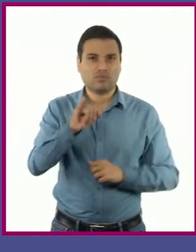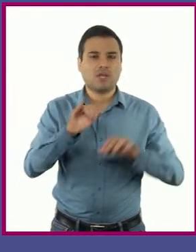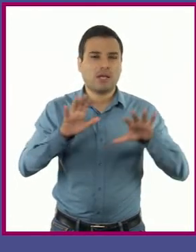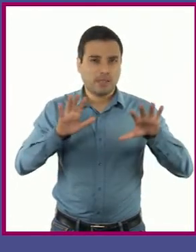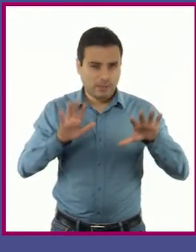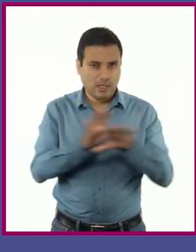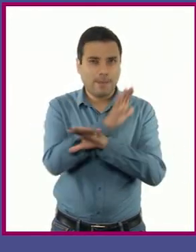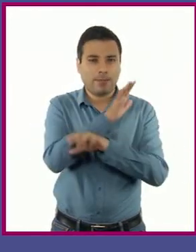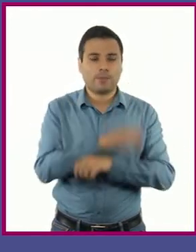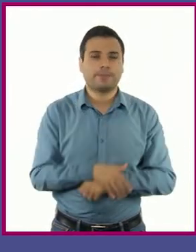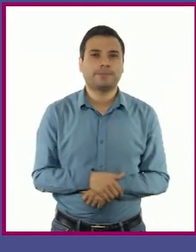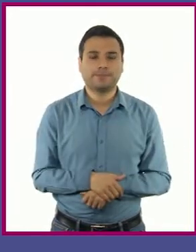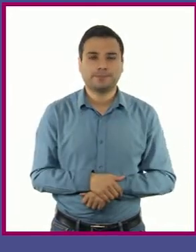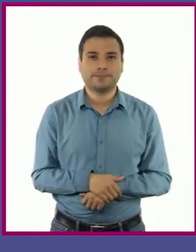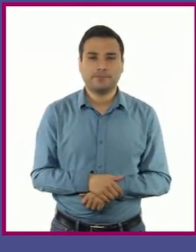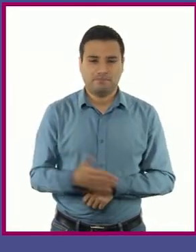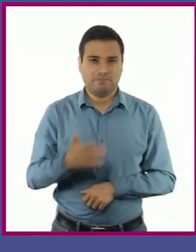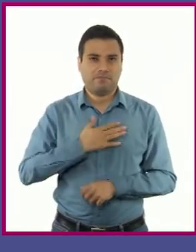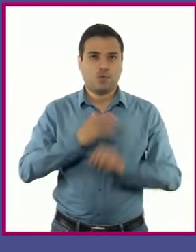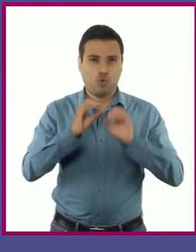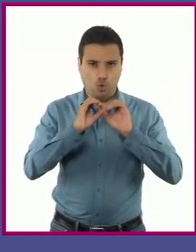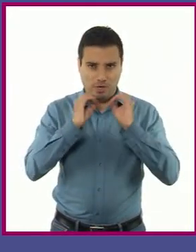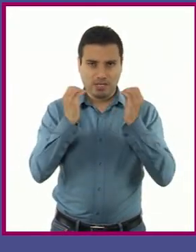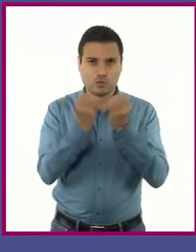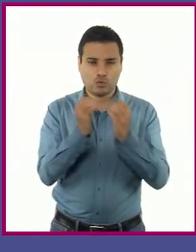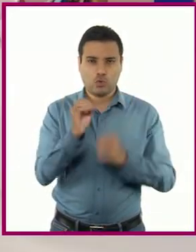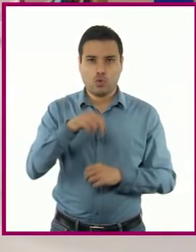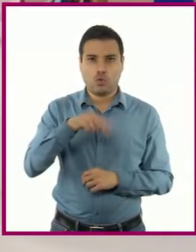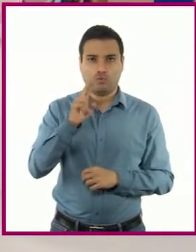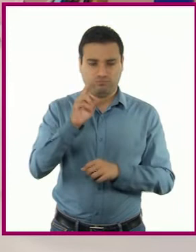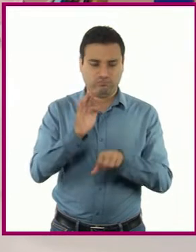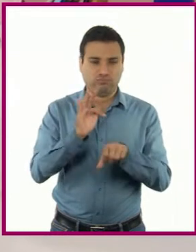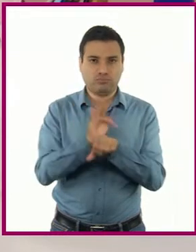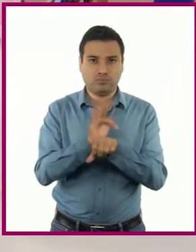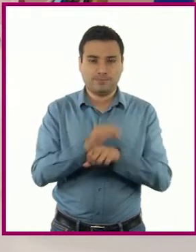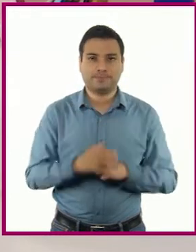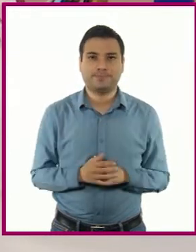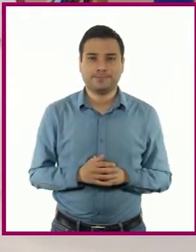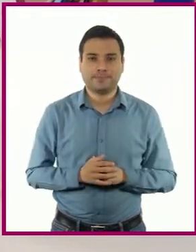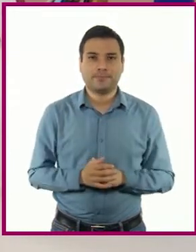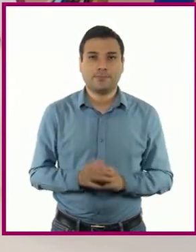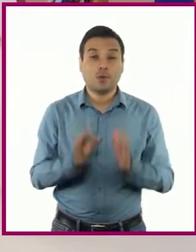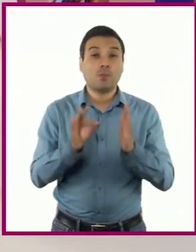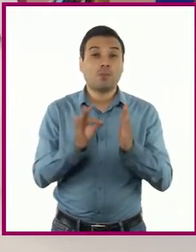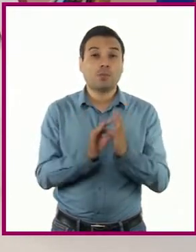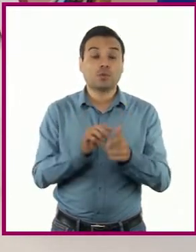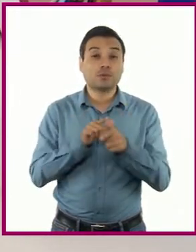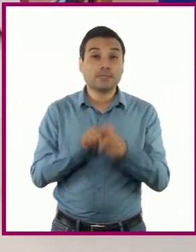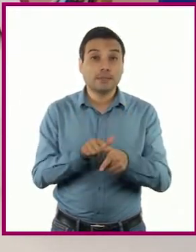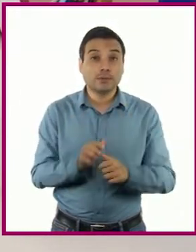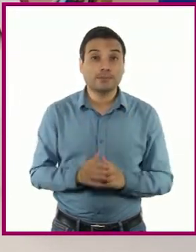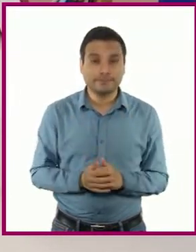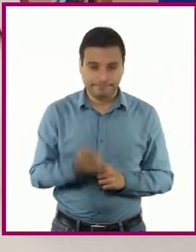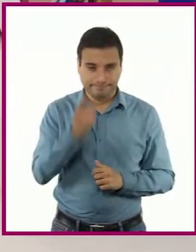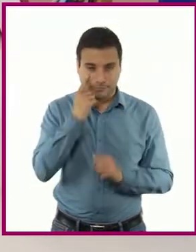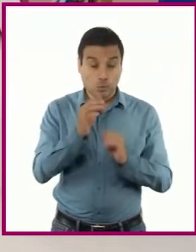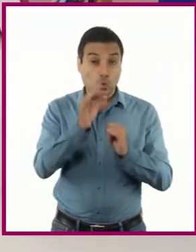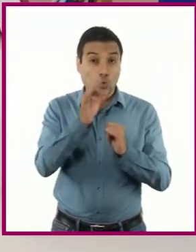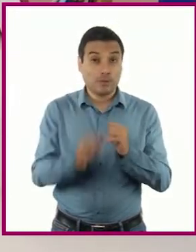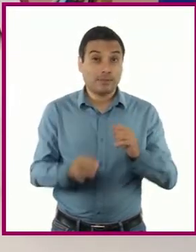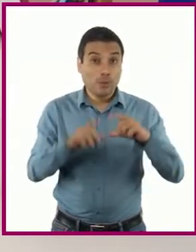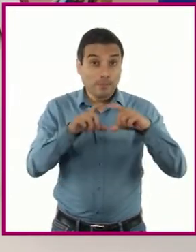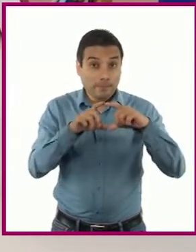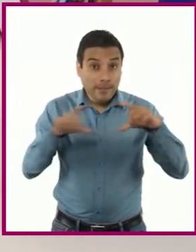la organización que representa, es decir, las Naciones Unidas. El punto y seguido lo vemos en el último párrafo y